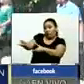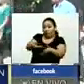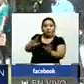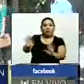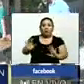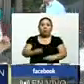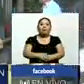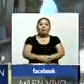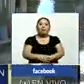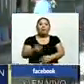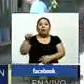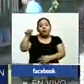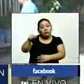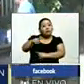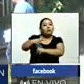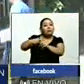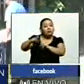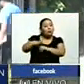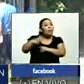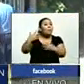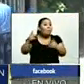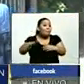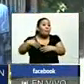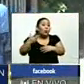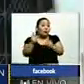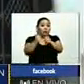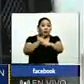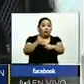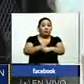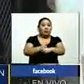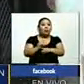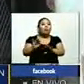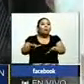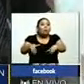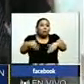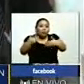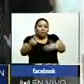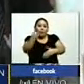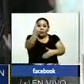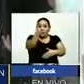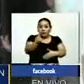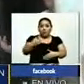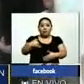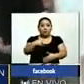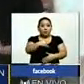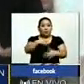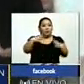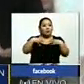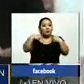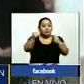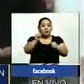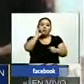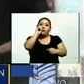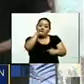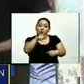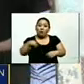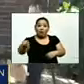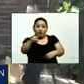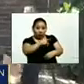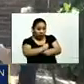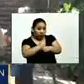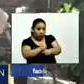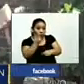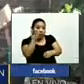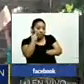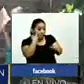o dejen abat. Pero esta situación podría empezar a cambiar, pues representantes del Ministerio de Salud aseguran que se comenzará